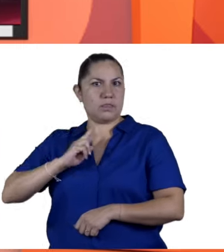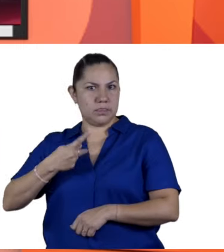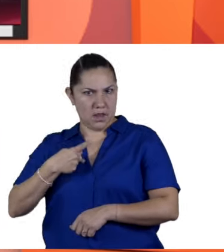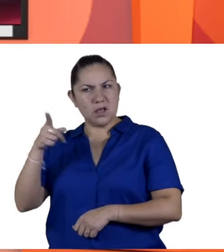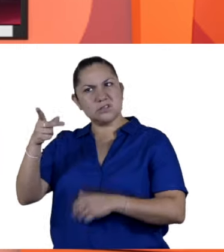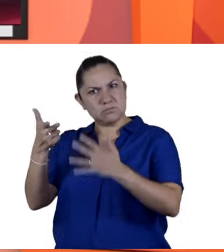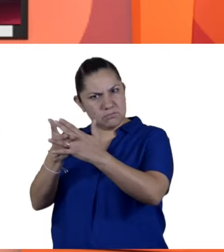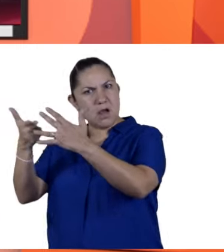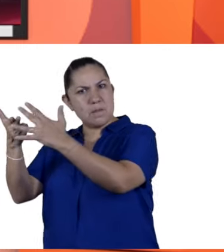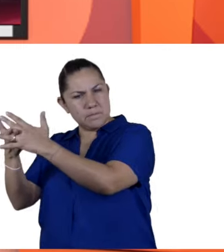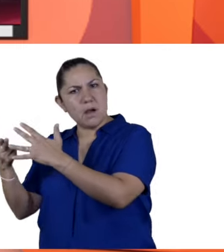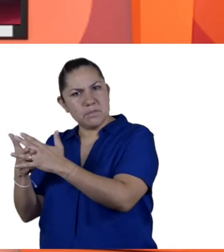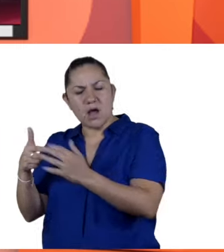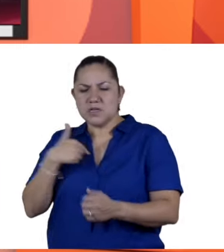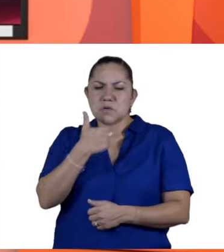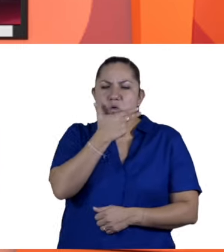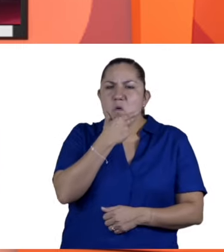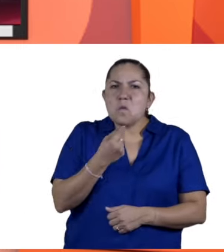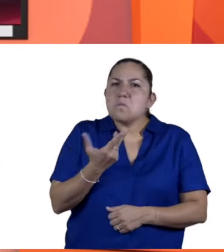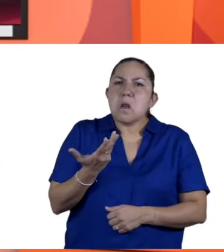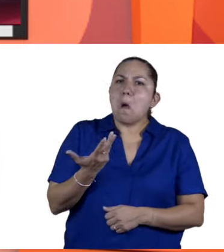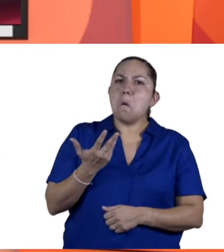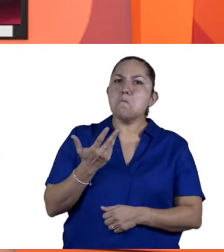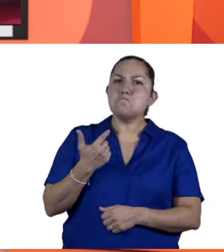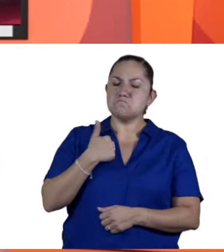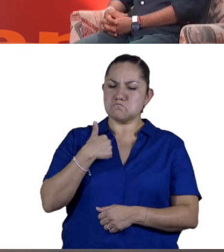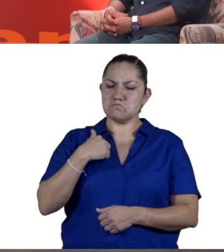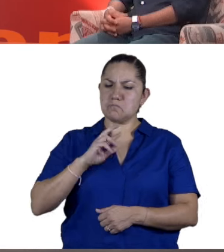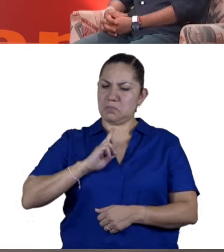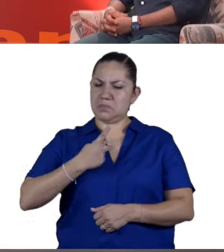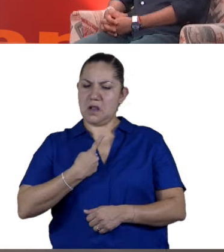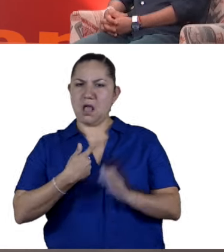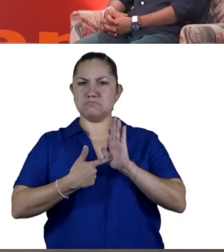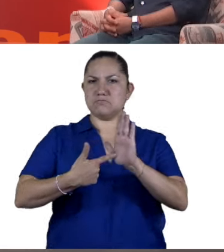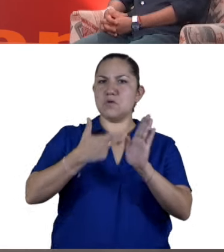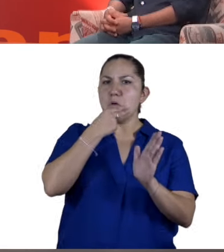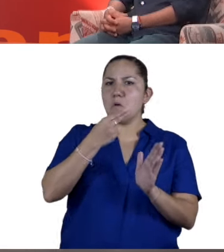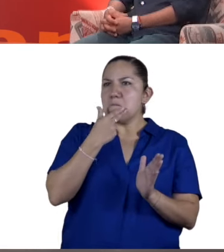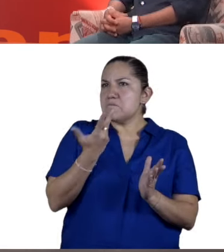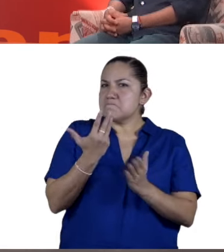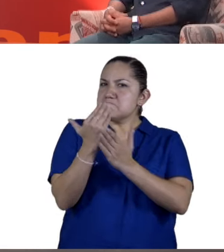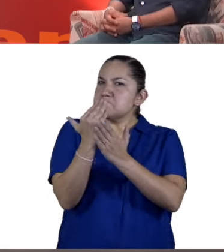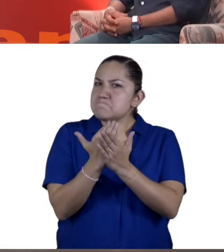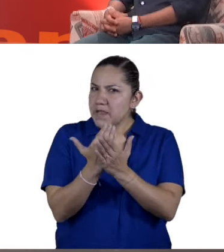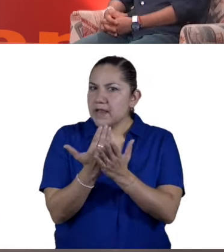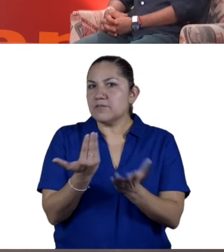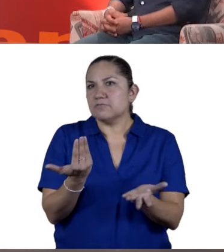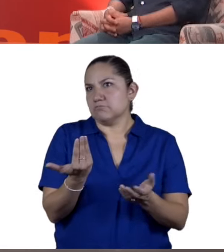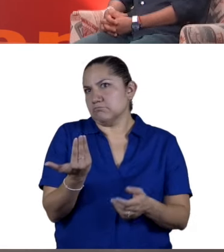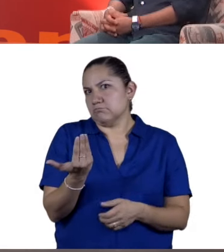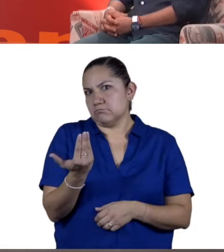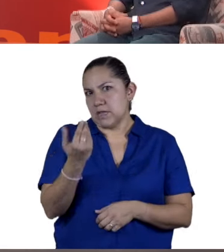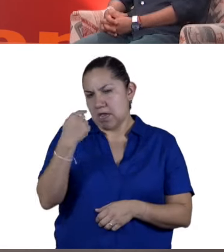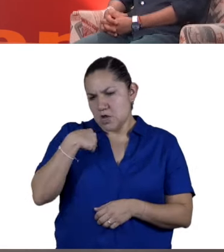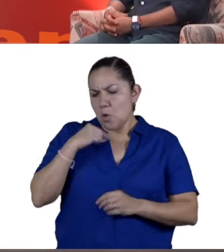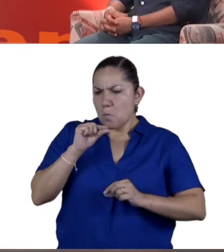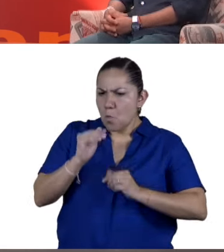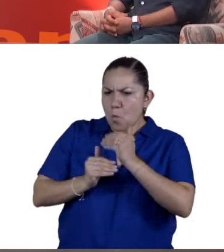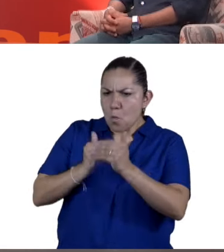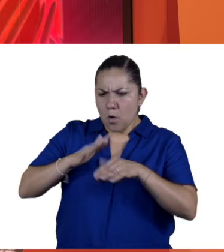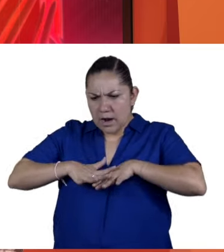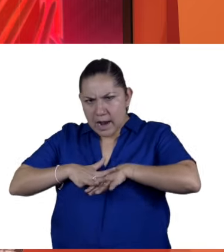que me ha sido un poco sencillo el... dentro de lo que cabe, evidentemente. La La transición. O sea, veo muchas personas a las